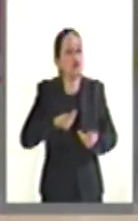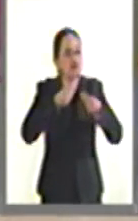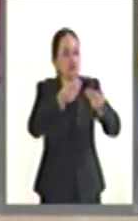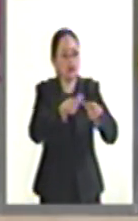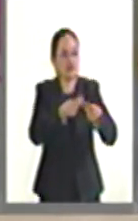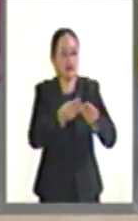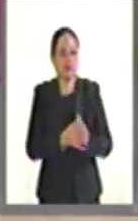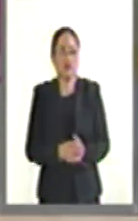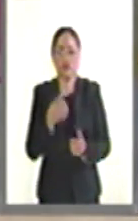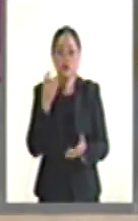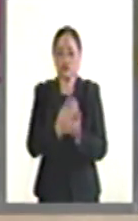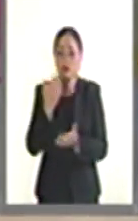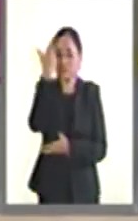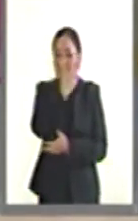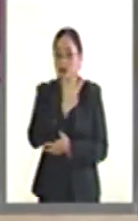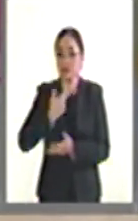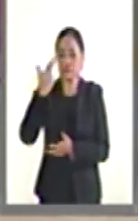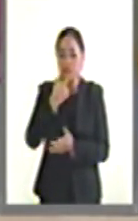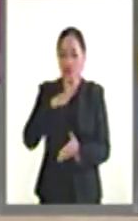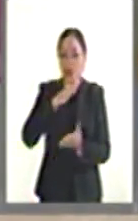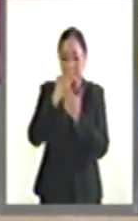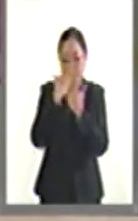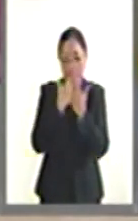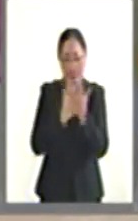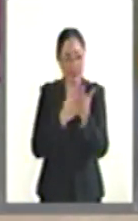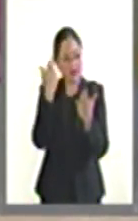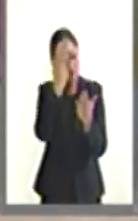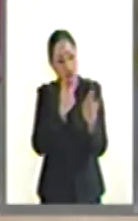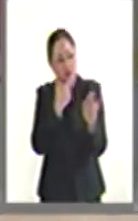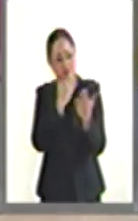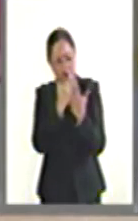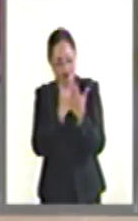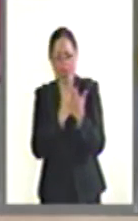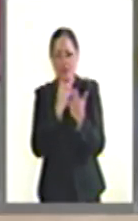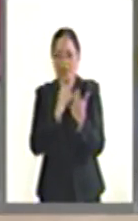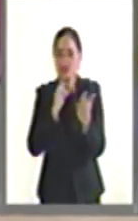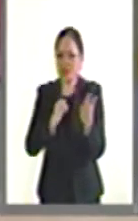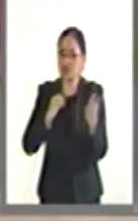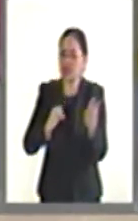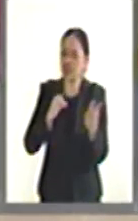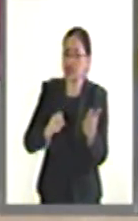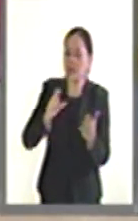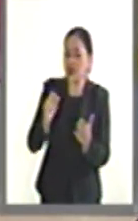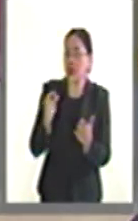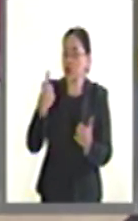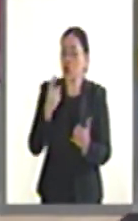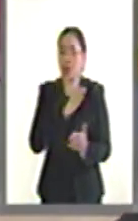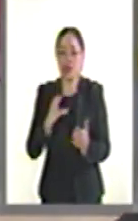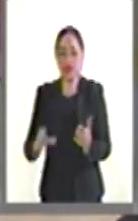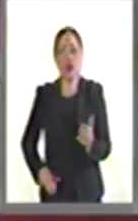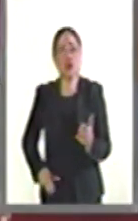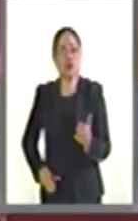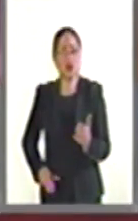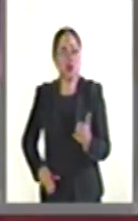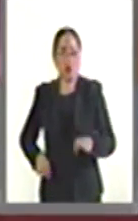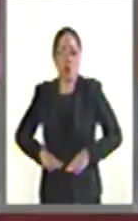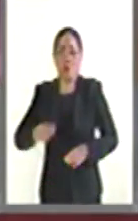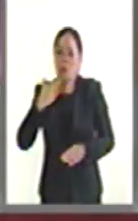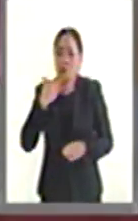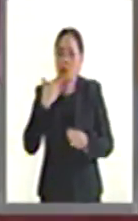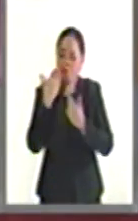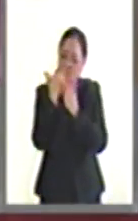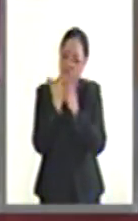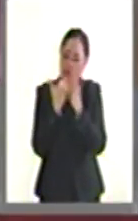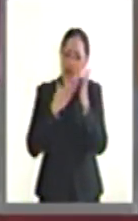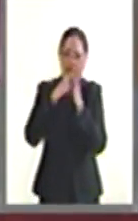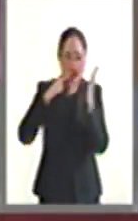Solamente revisó documentos y acreditó que los 21 candidatos son idóneos en su